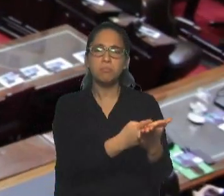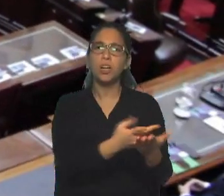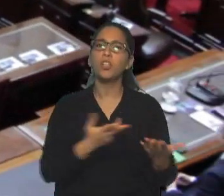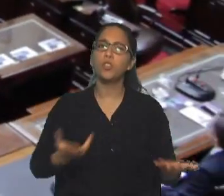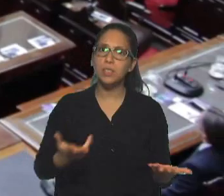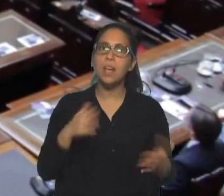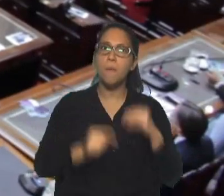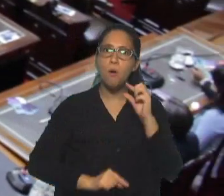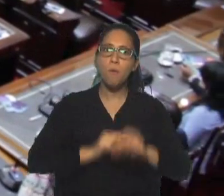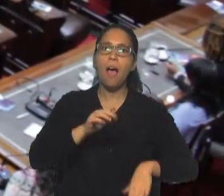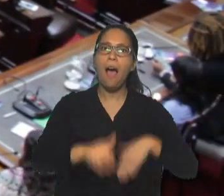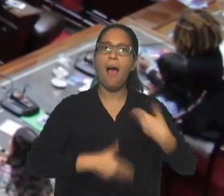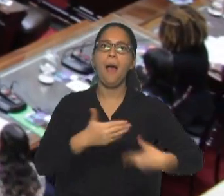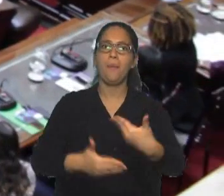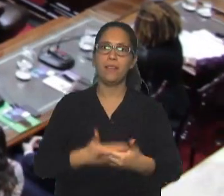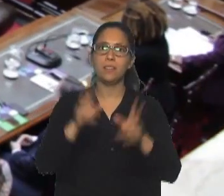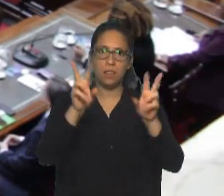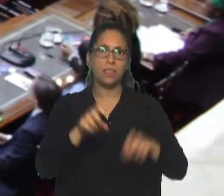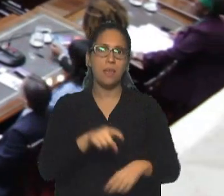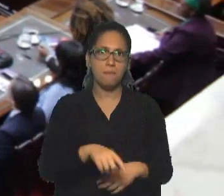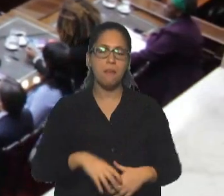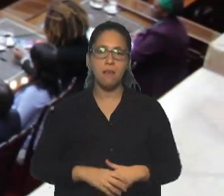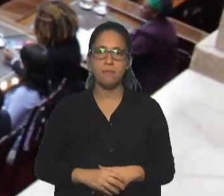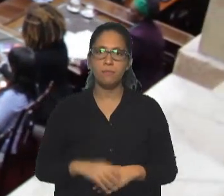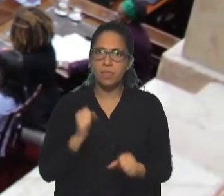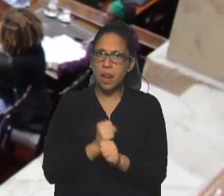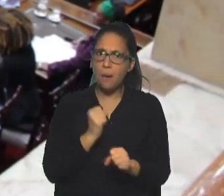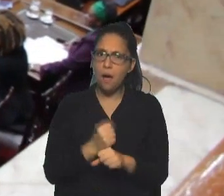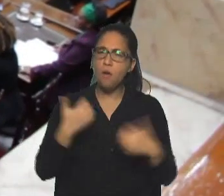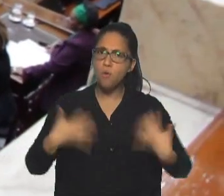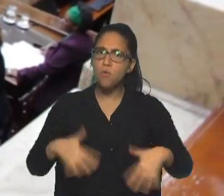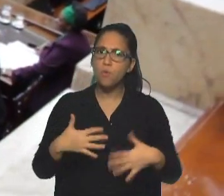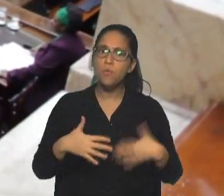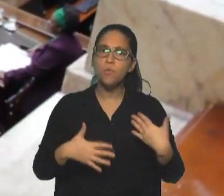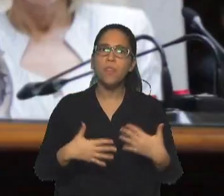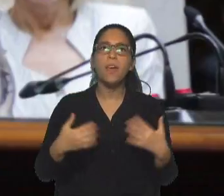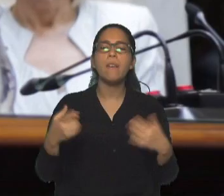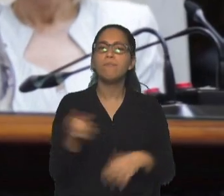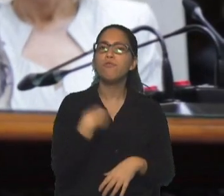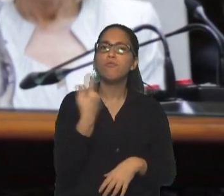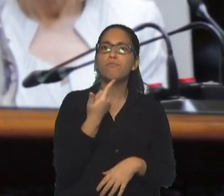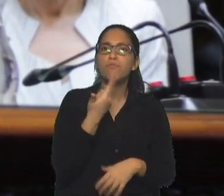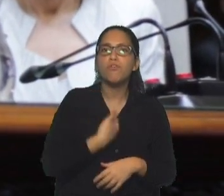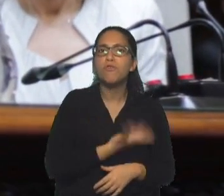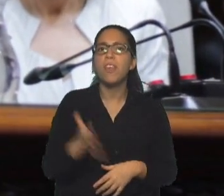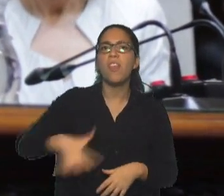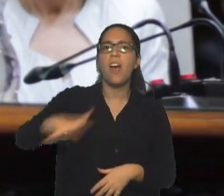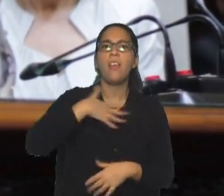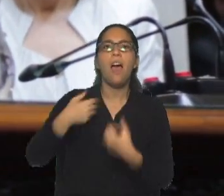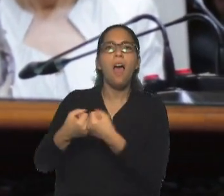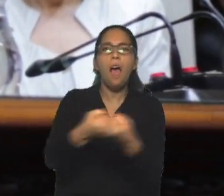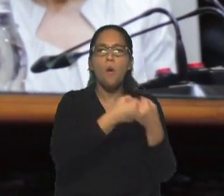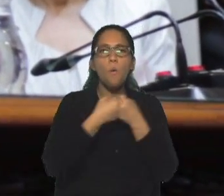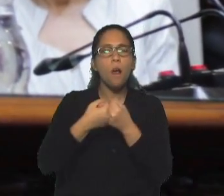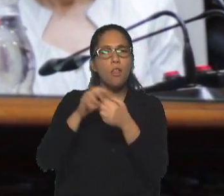es avanzando en esta gran tarea de generar nuevos pactos sociales que nos permitan a todas las personas